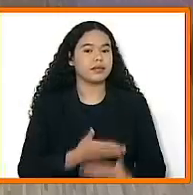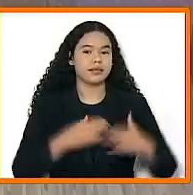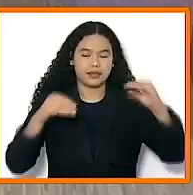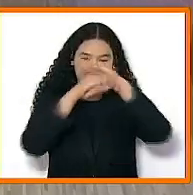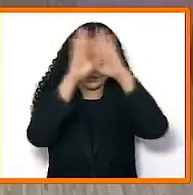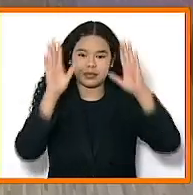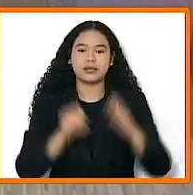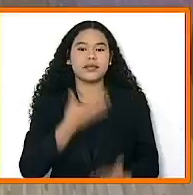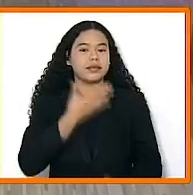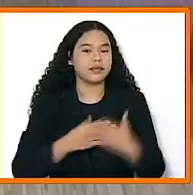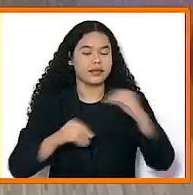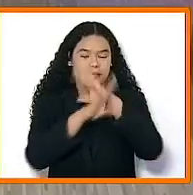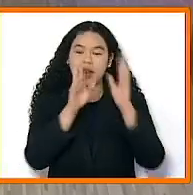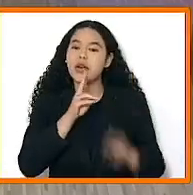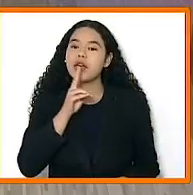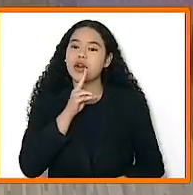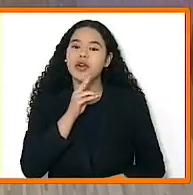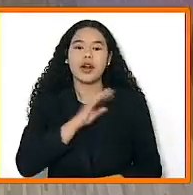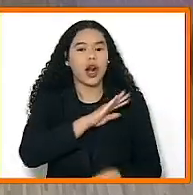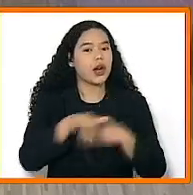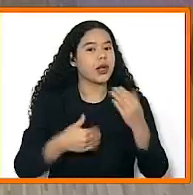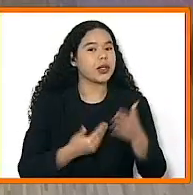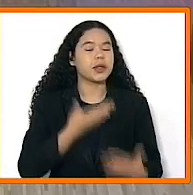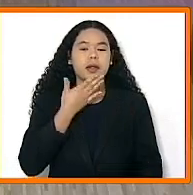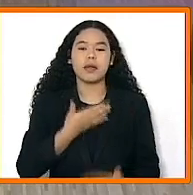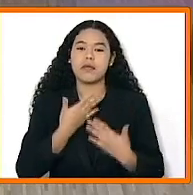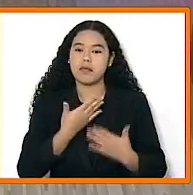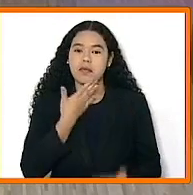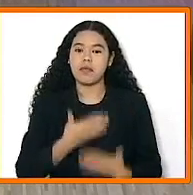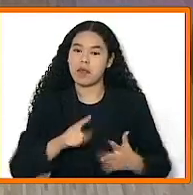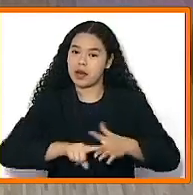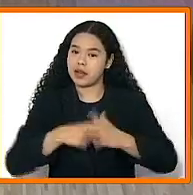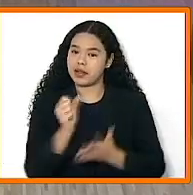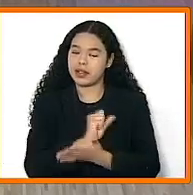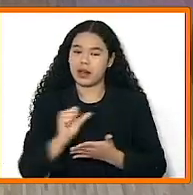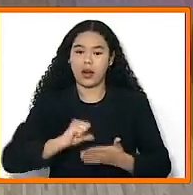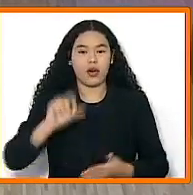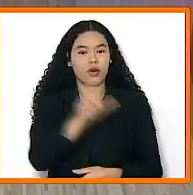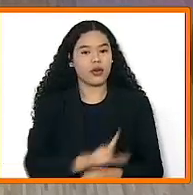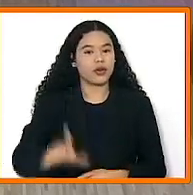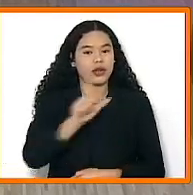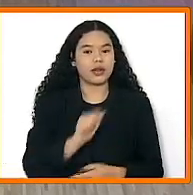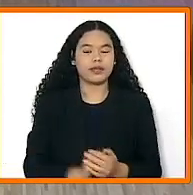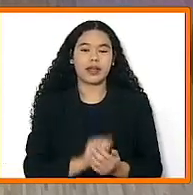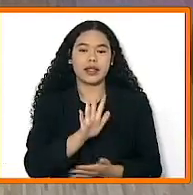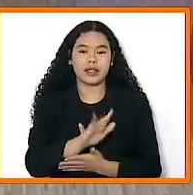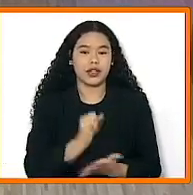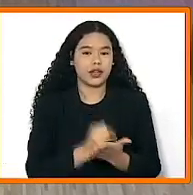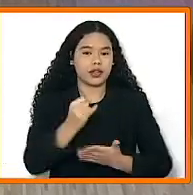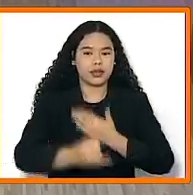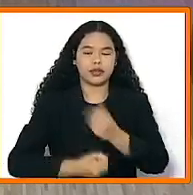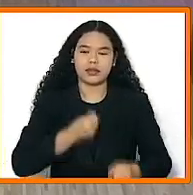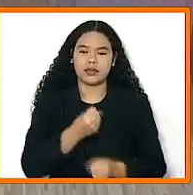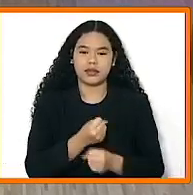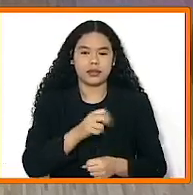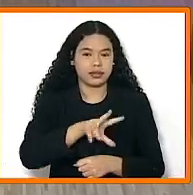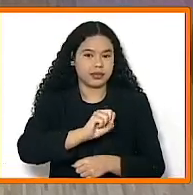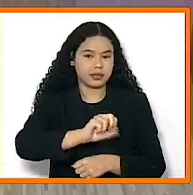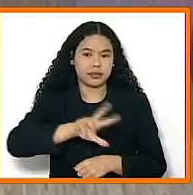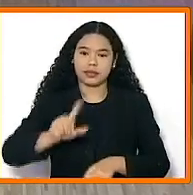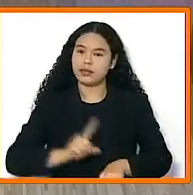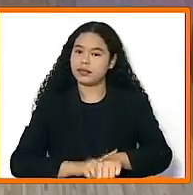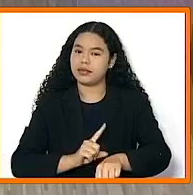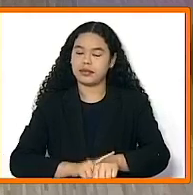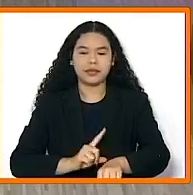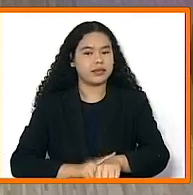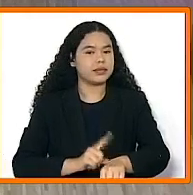Muy buenos días, Honduras. Les deseo un feliz inicio de semana el día de hoy, lunes 5 de junio del año 2023. El reloj está marcando